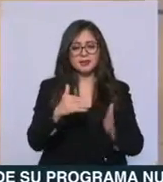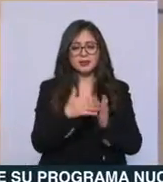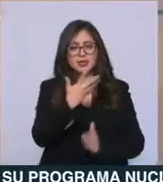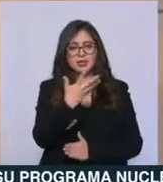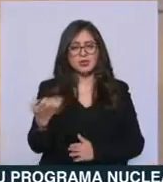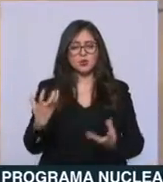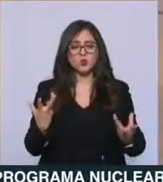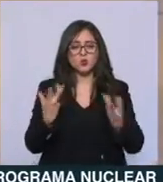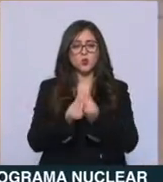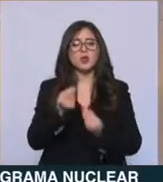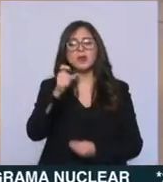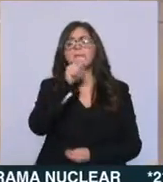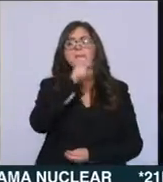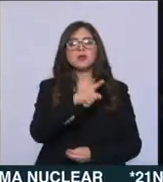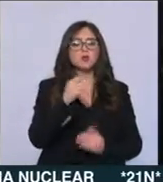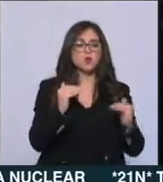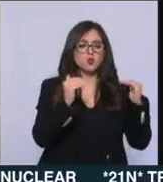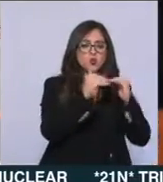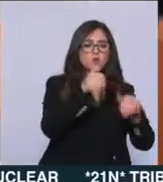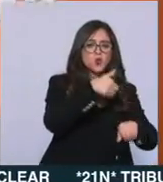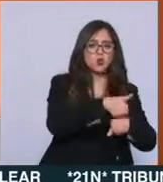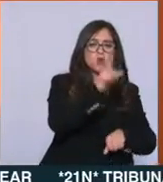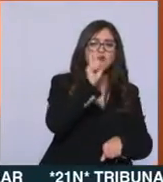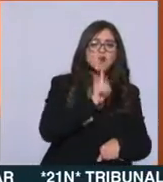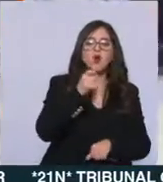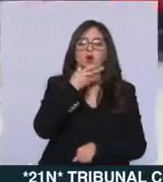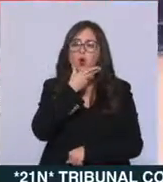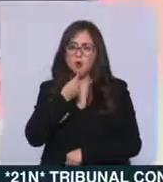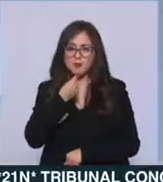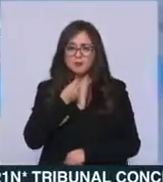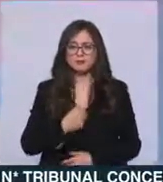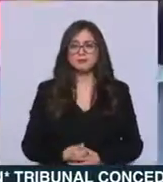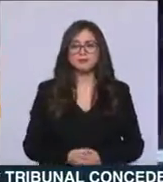atletas con el mismo número de mujeres y hombres. Jesús Arias, 21 Noticias.